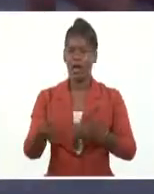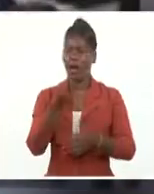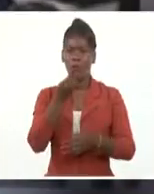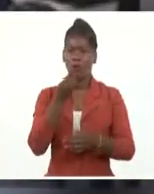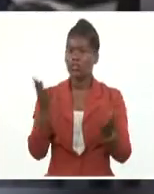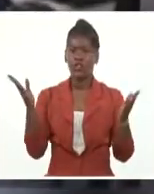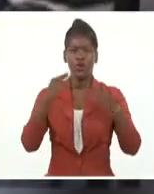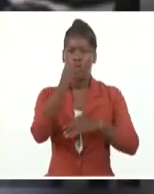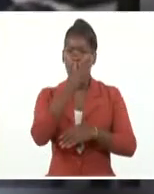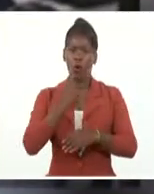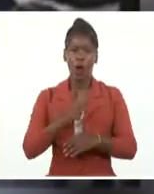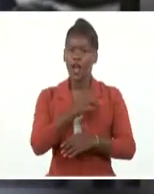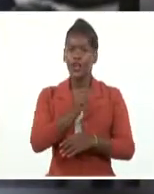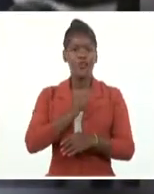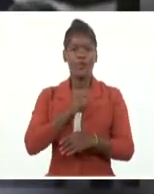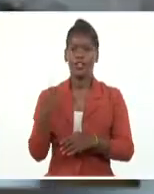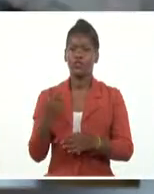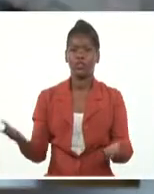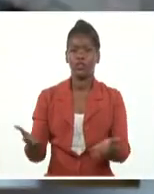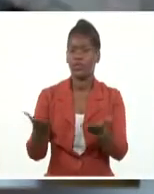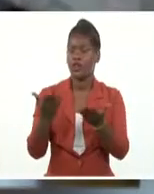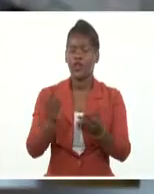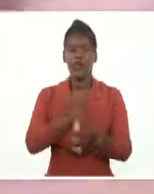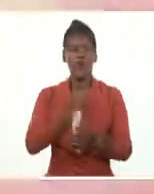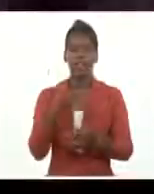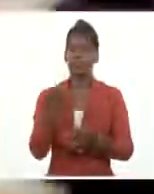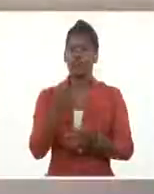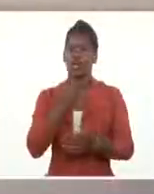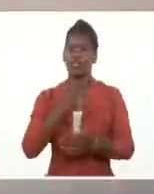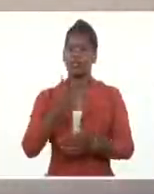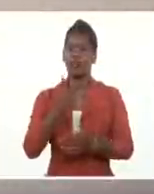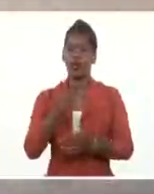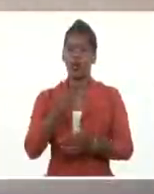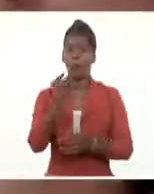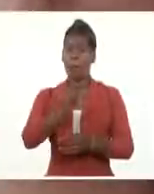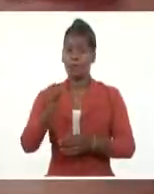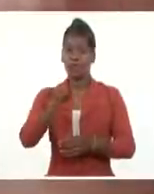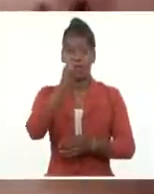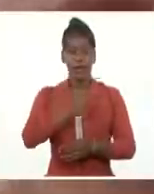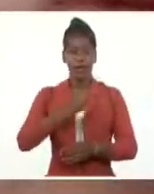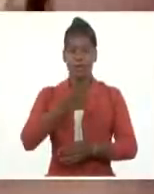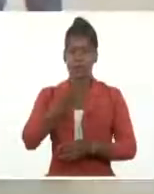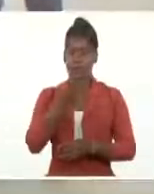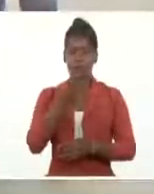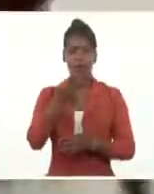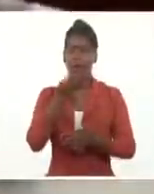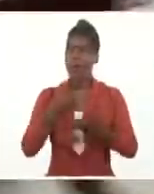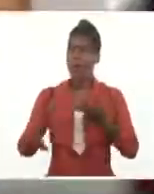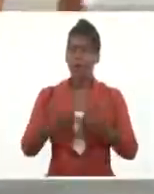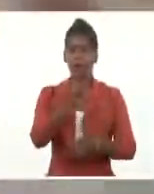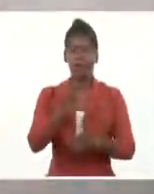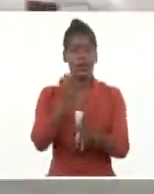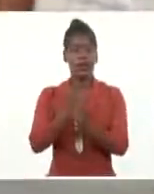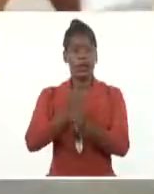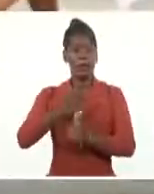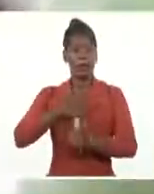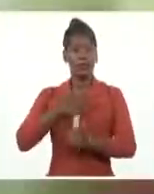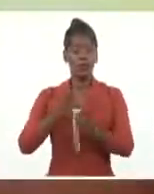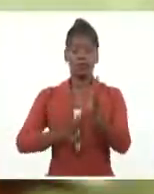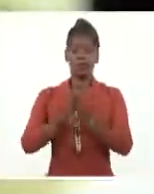las familias, ni los emprendedores cuenta propistas. Con el bloqueo de Estados Unidos siempre ha pretendido revertir